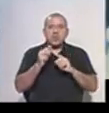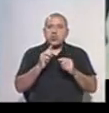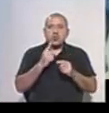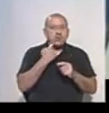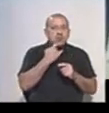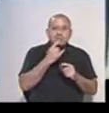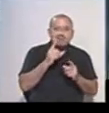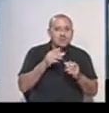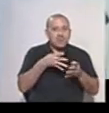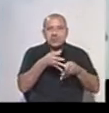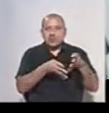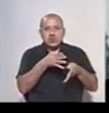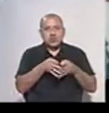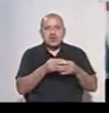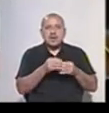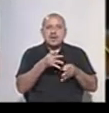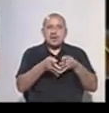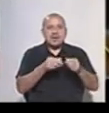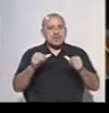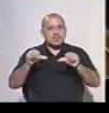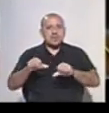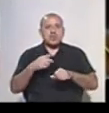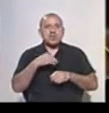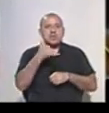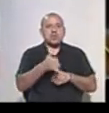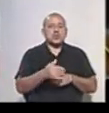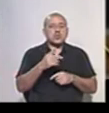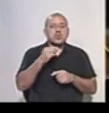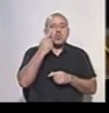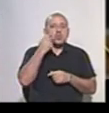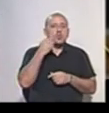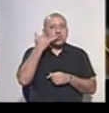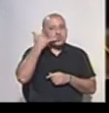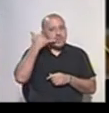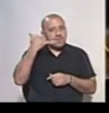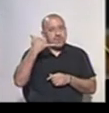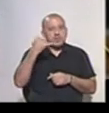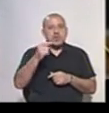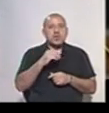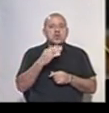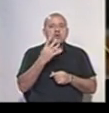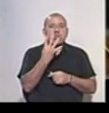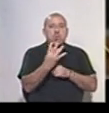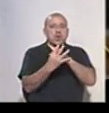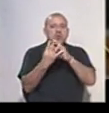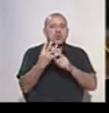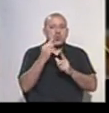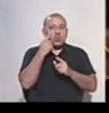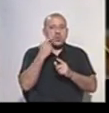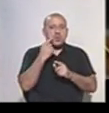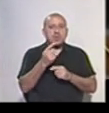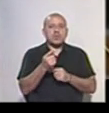la maquinita se resiente. Nosotros tenemos un teléfono de emergencia de 4 cifras, que es